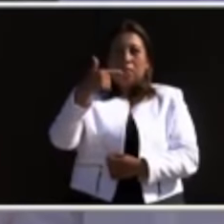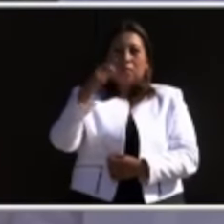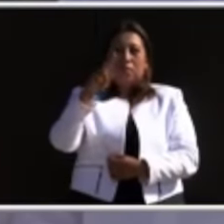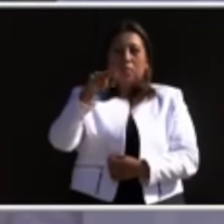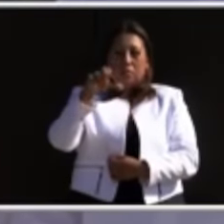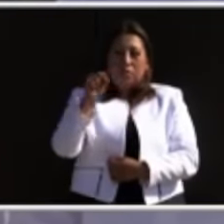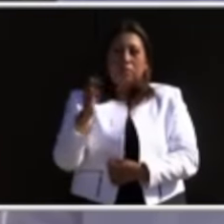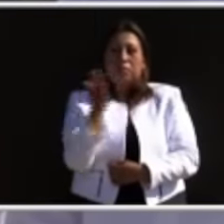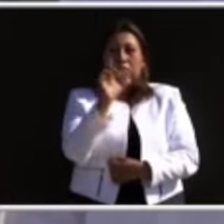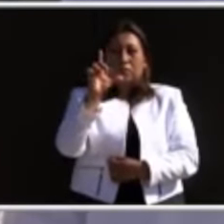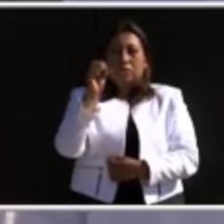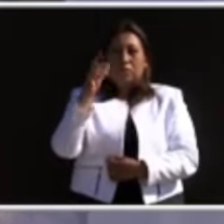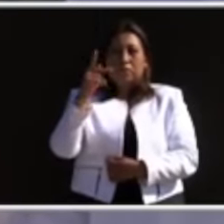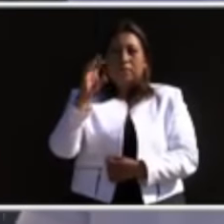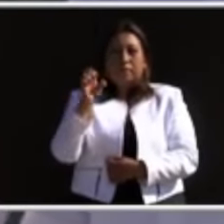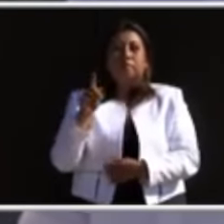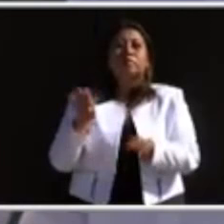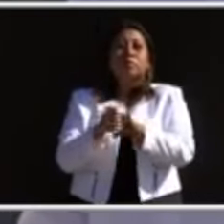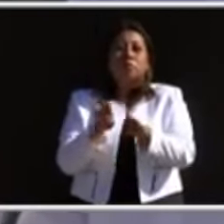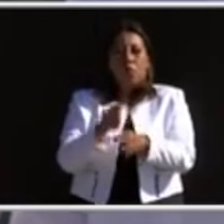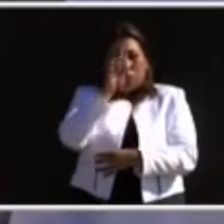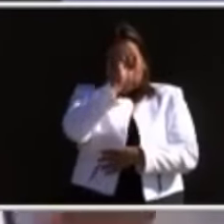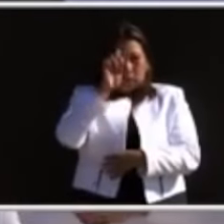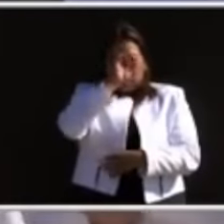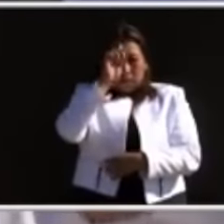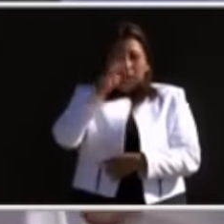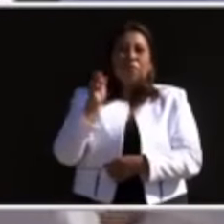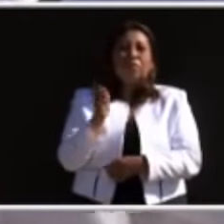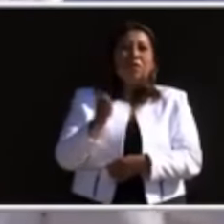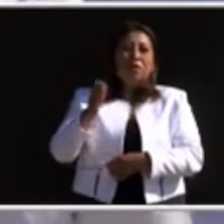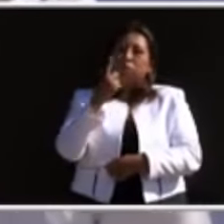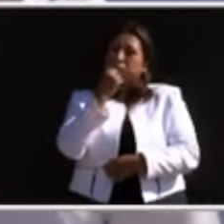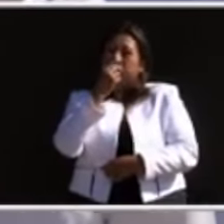del Sistema Estatal y del Consejo Estatal de Seguridad Pública.